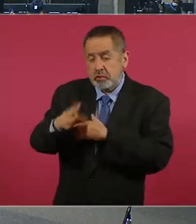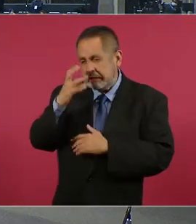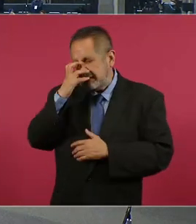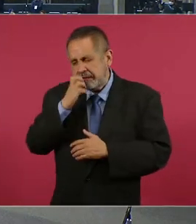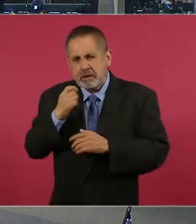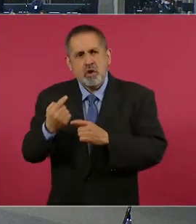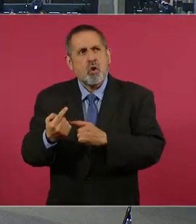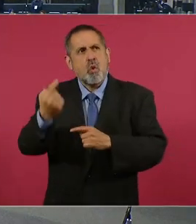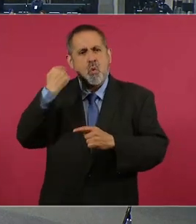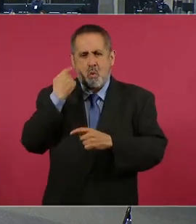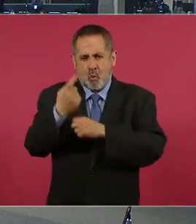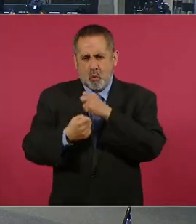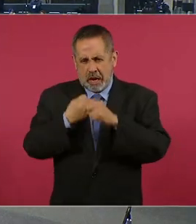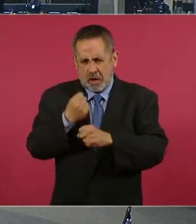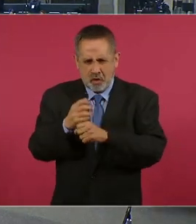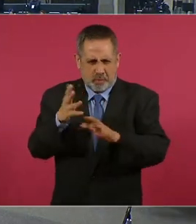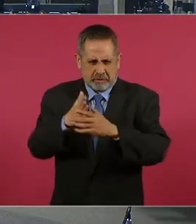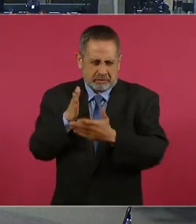como un año allá.